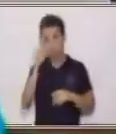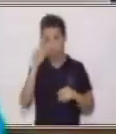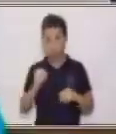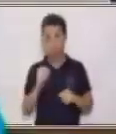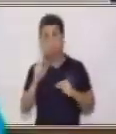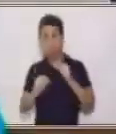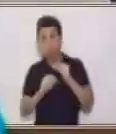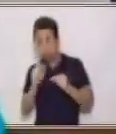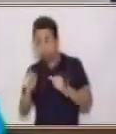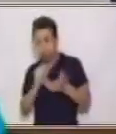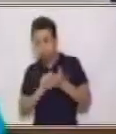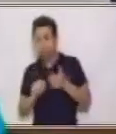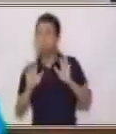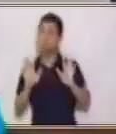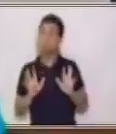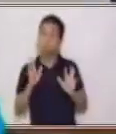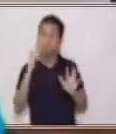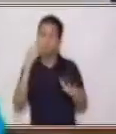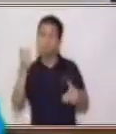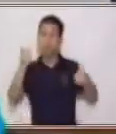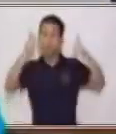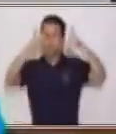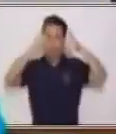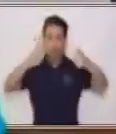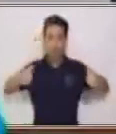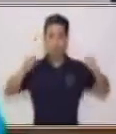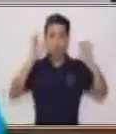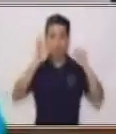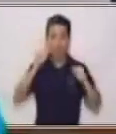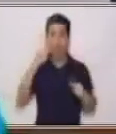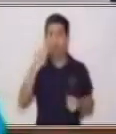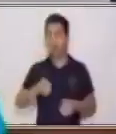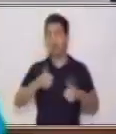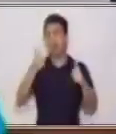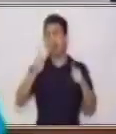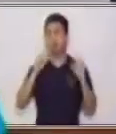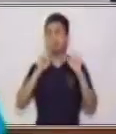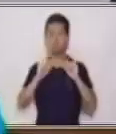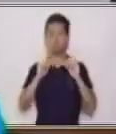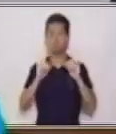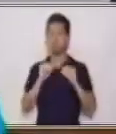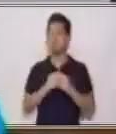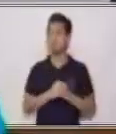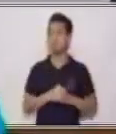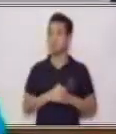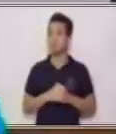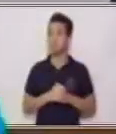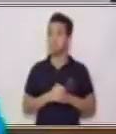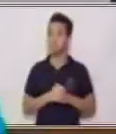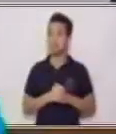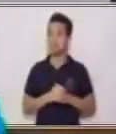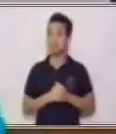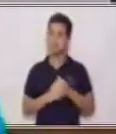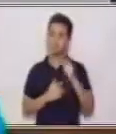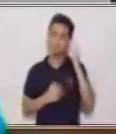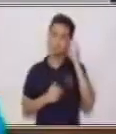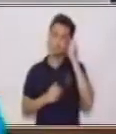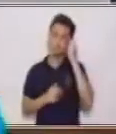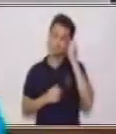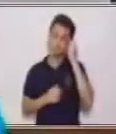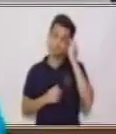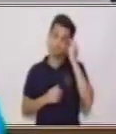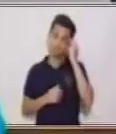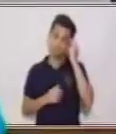venir, tardarte un momento, pero que ese momento valga la pena para tu escrito. Entonces lo vamos a colocar de este lado para que tú lo puedas